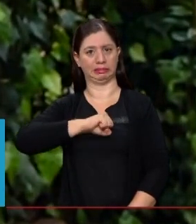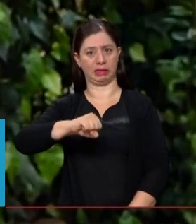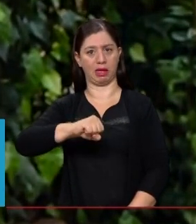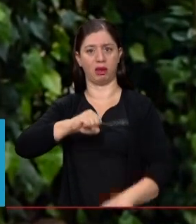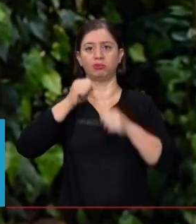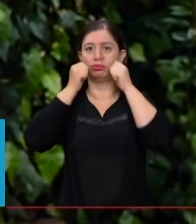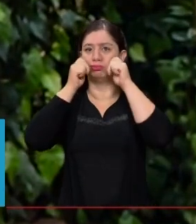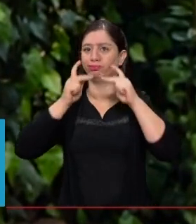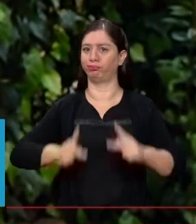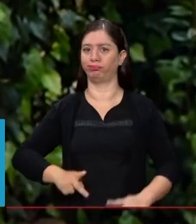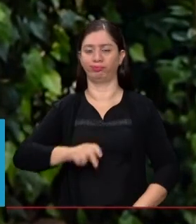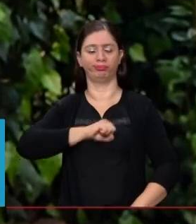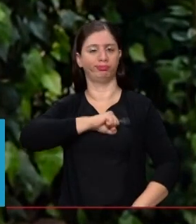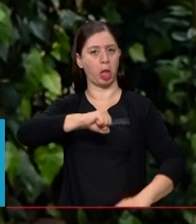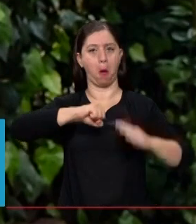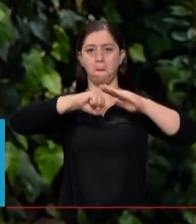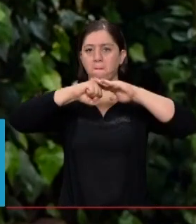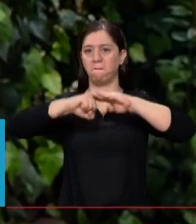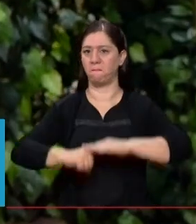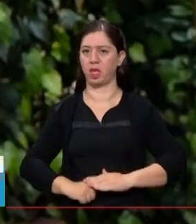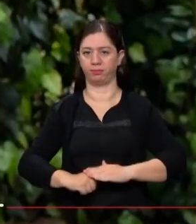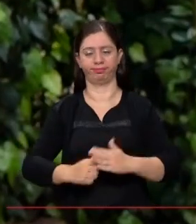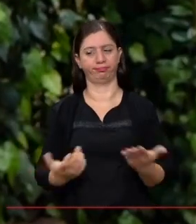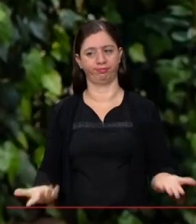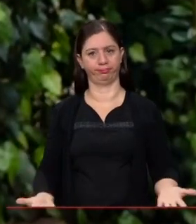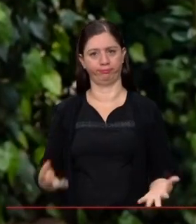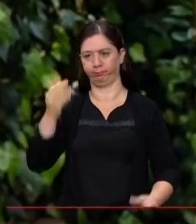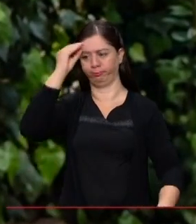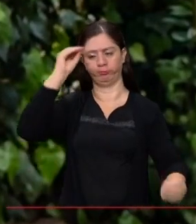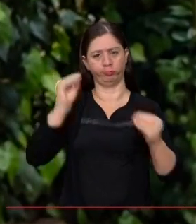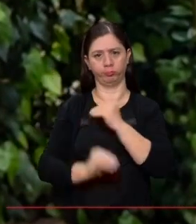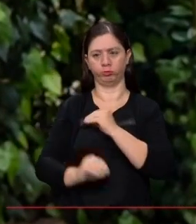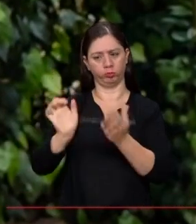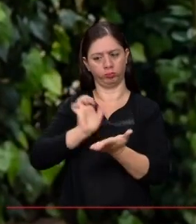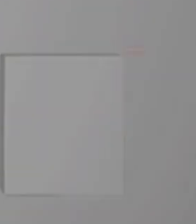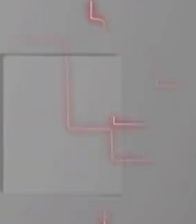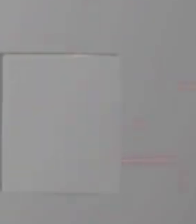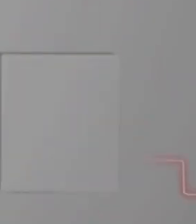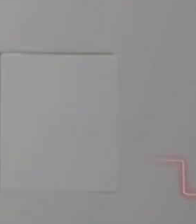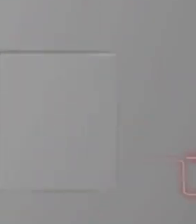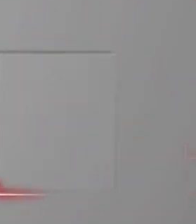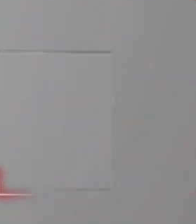humanos a estas comunidades étnicas es rechazada tajantemente por la Defensoría del Pueblo.